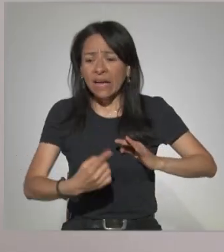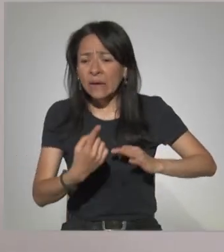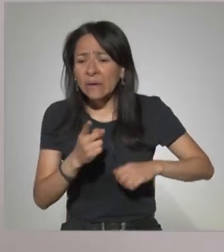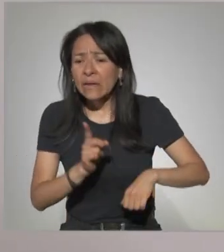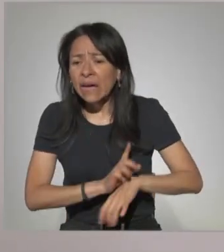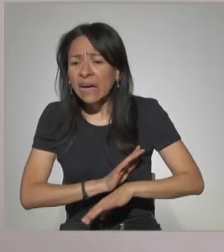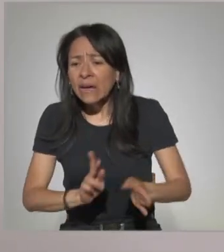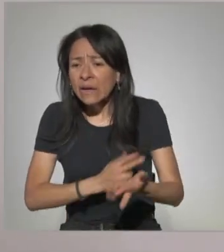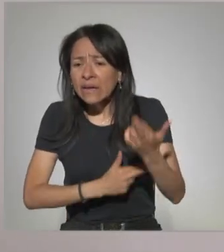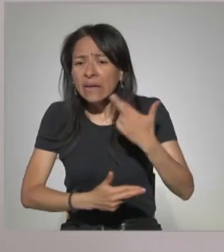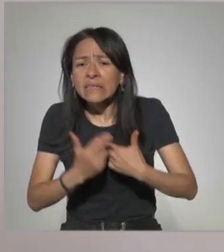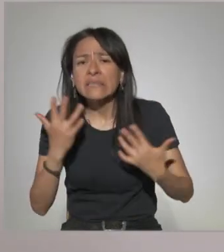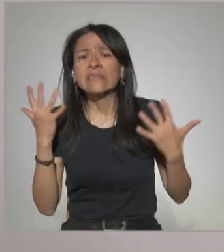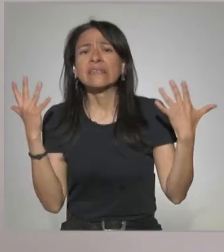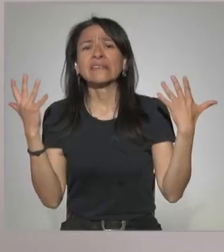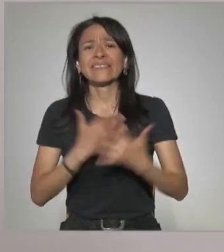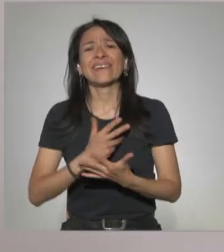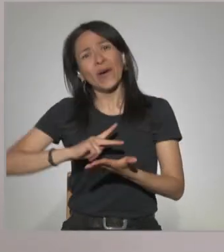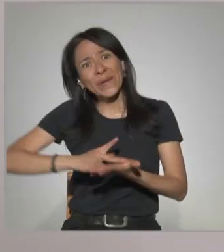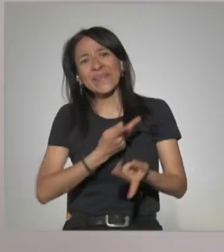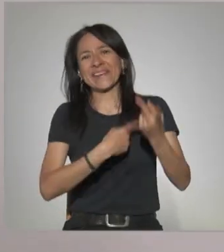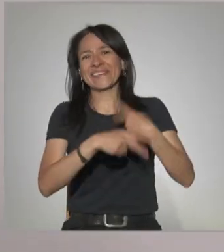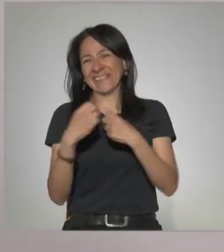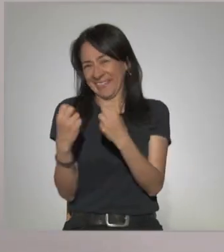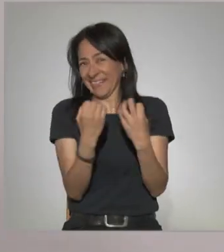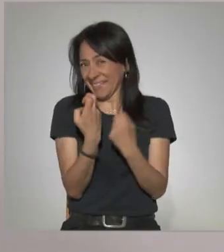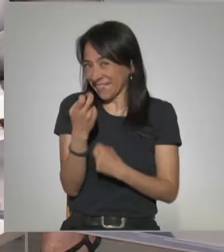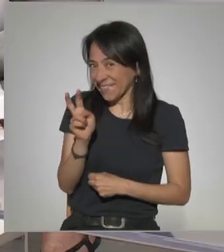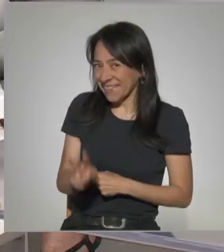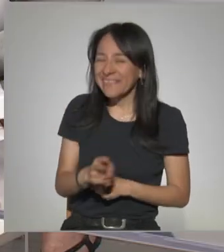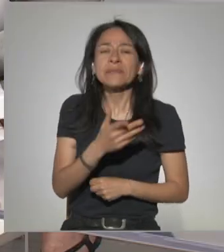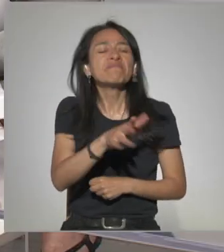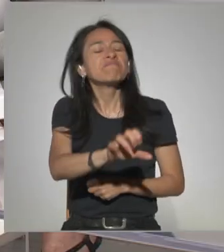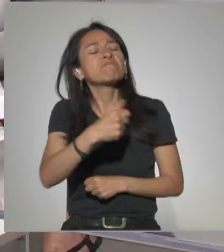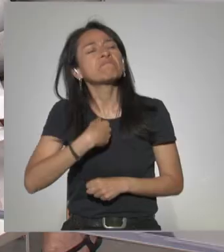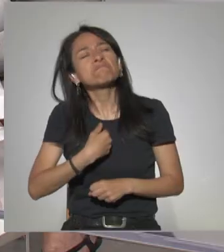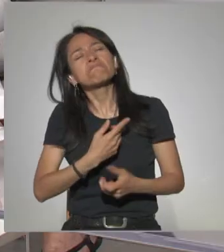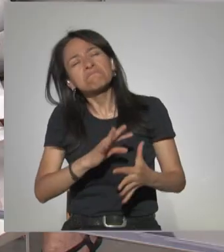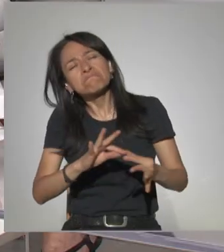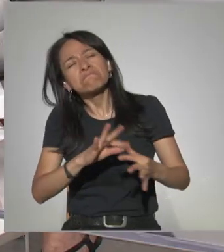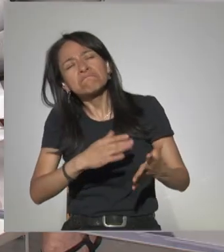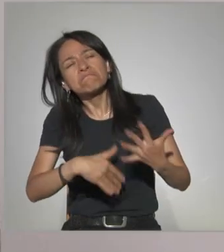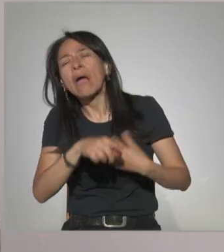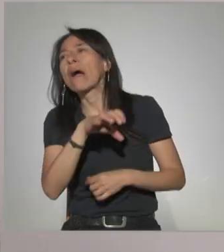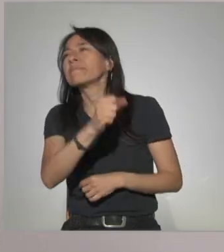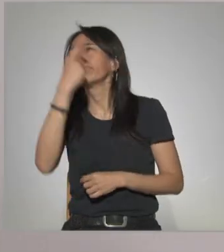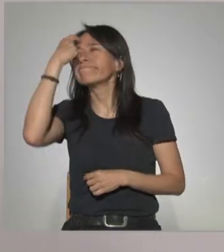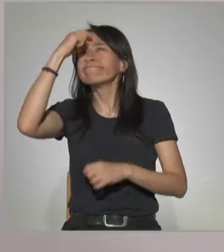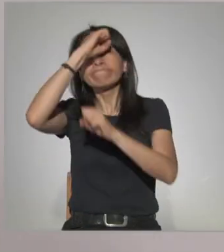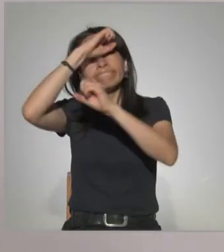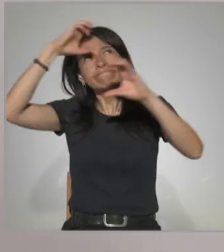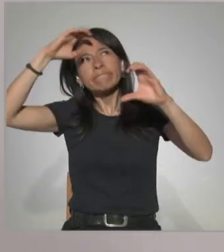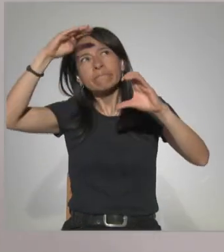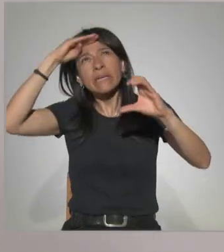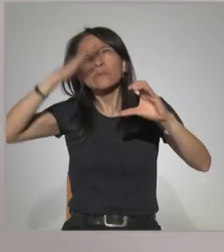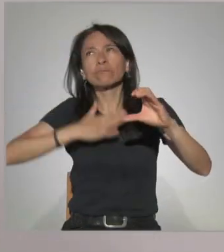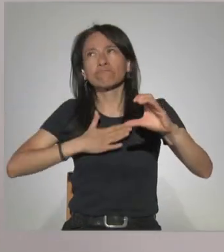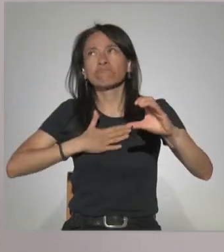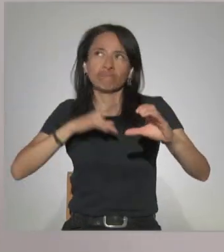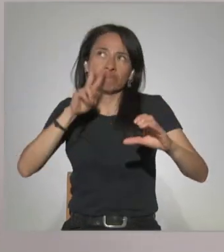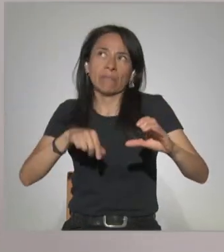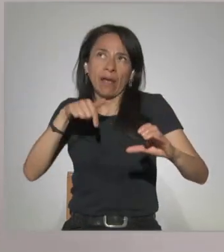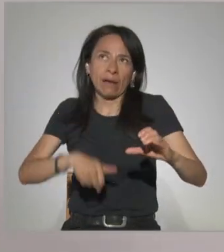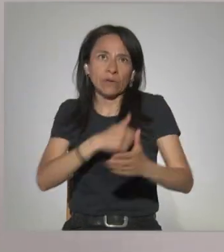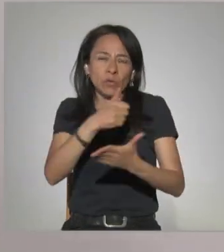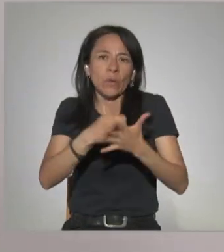Sí, me hicieron pensar en estas personas como nosotros que vivimos en las grandes ciudades o en países que